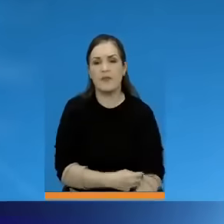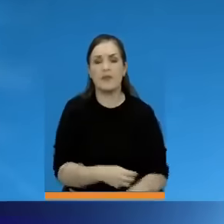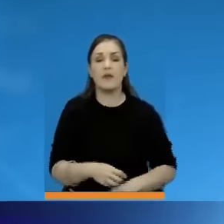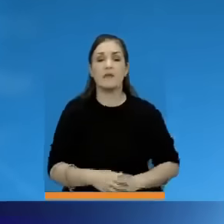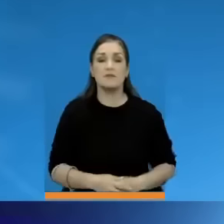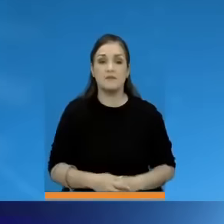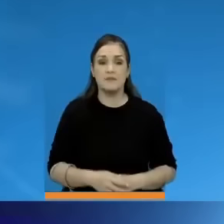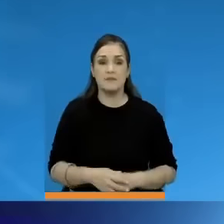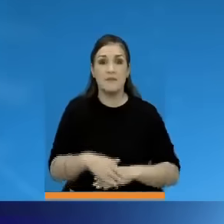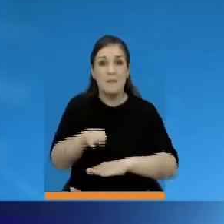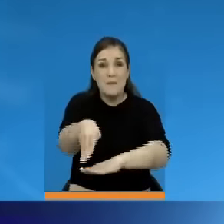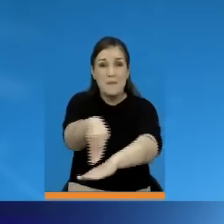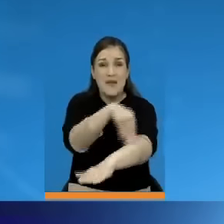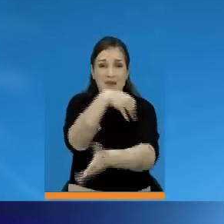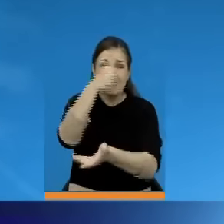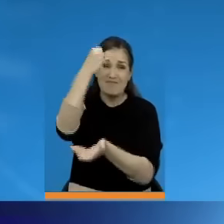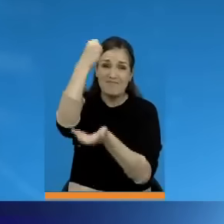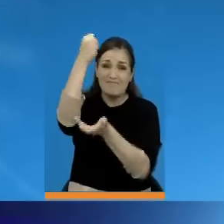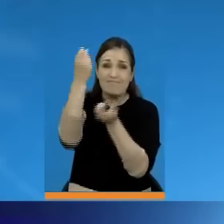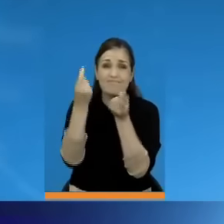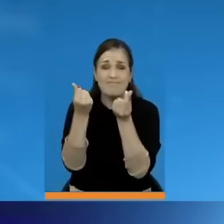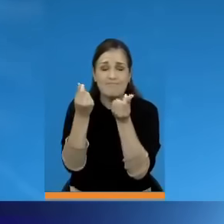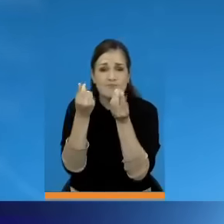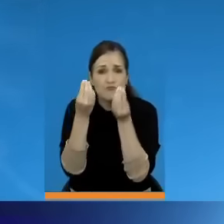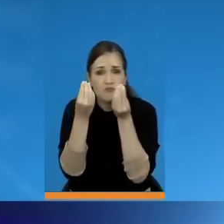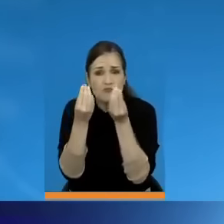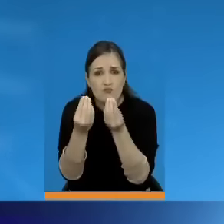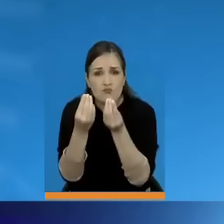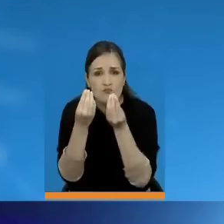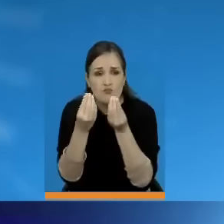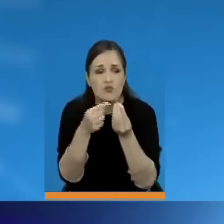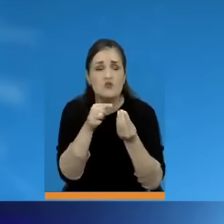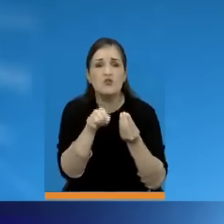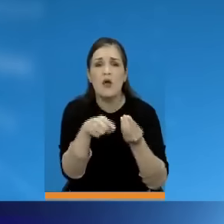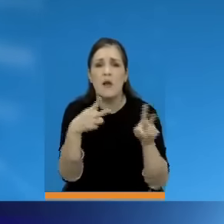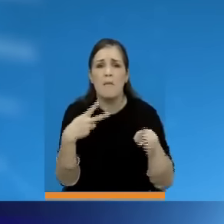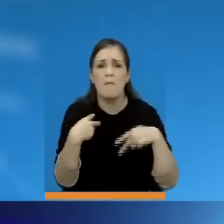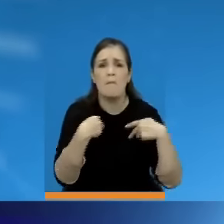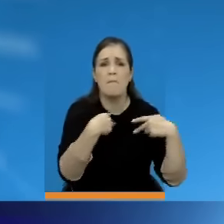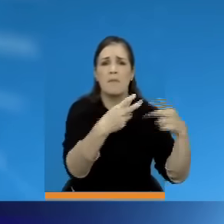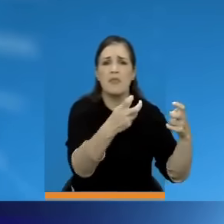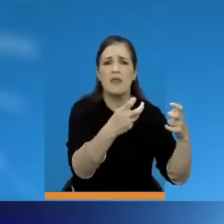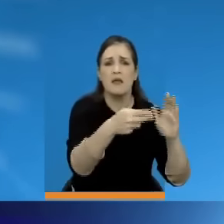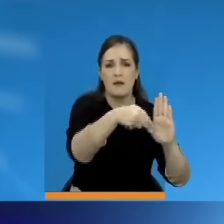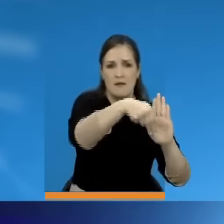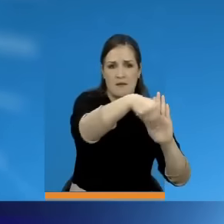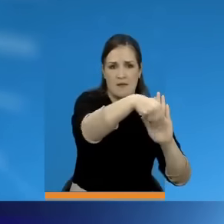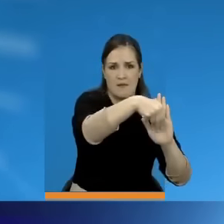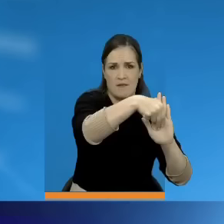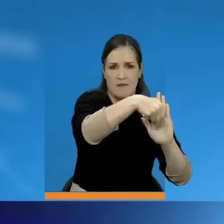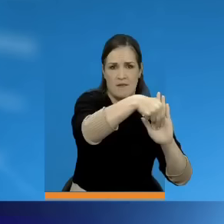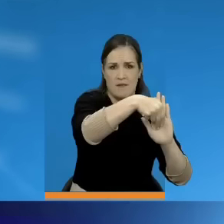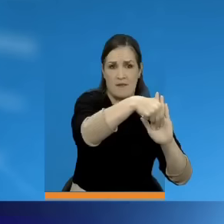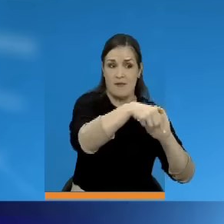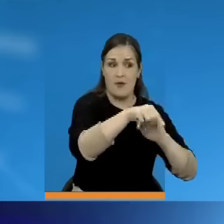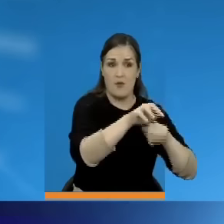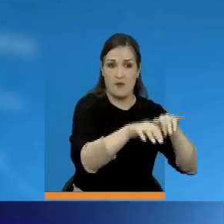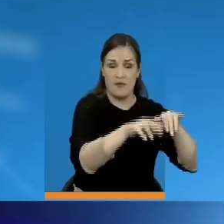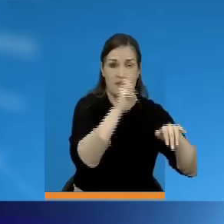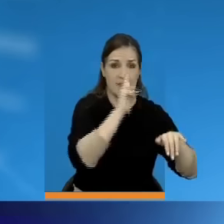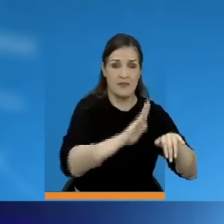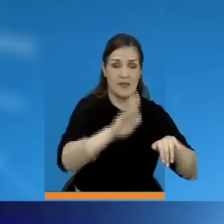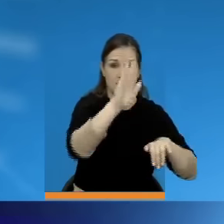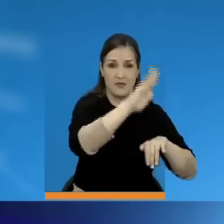Son billones de pesos los robados al erario vía EPS, vía URNGD, aprovechando la crisis por la que pasamos todos en el